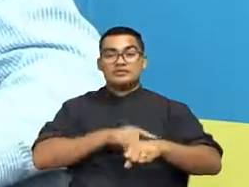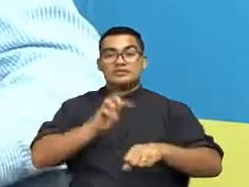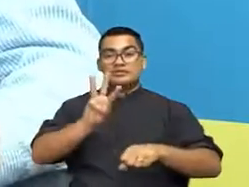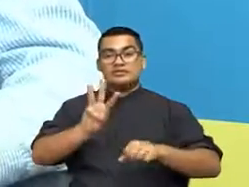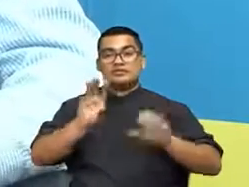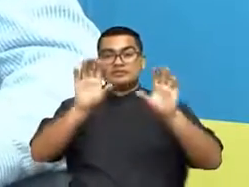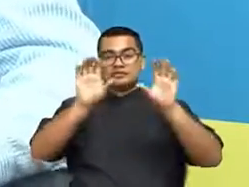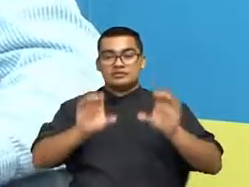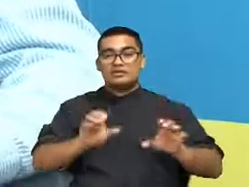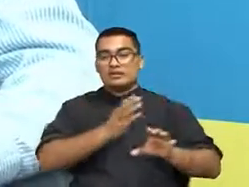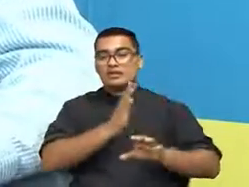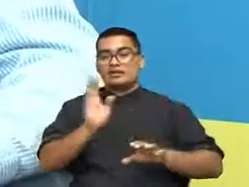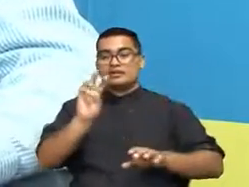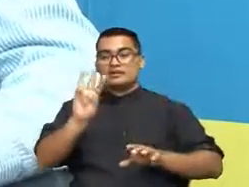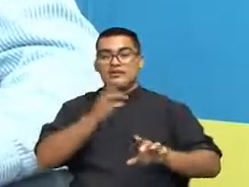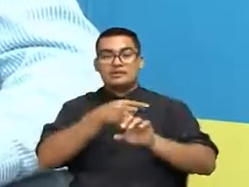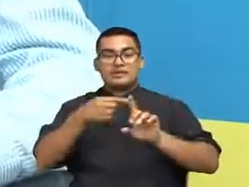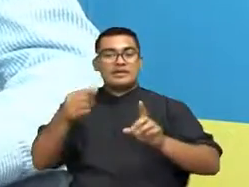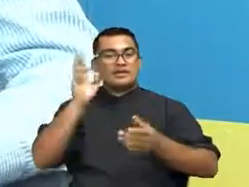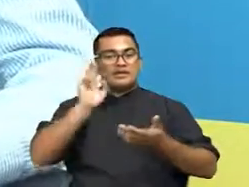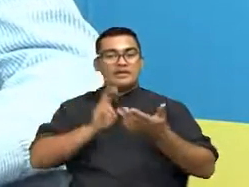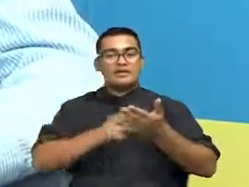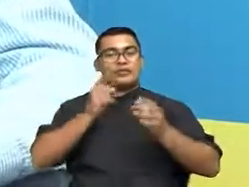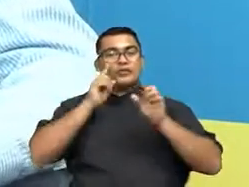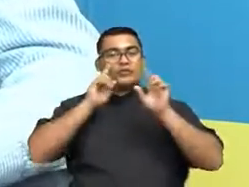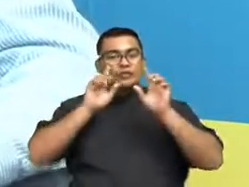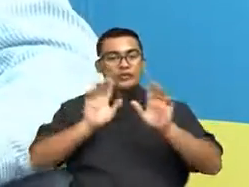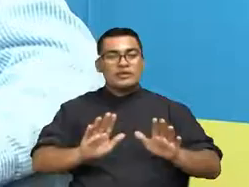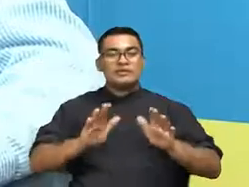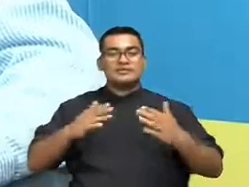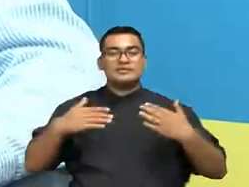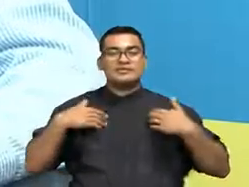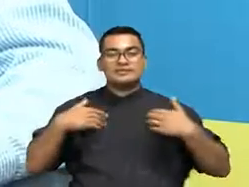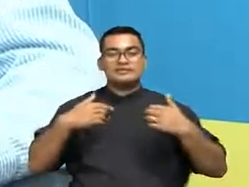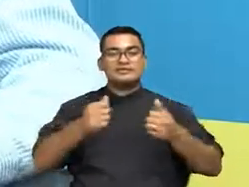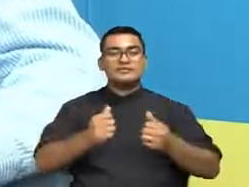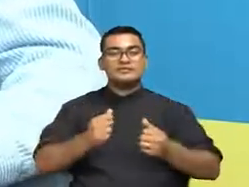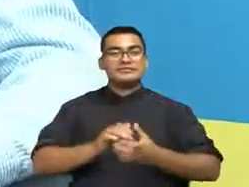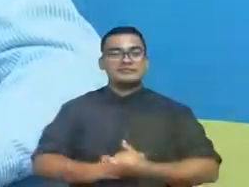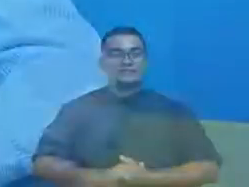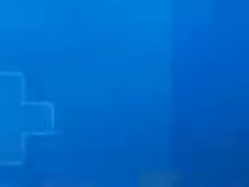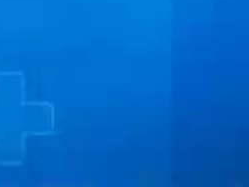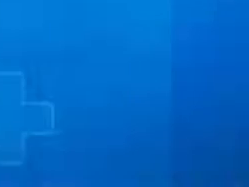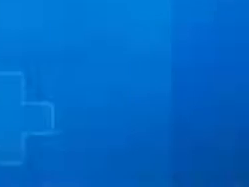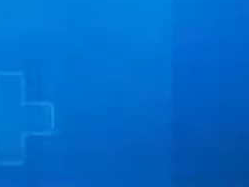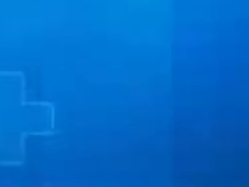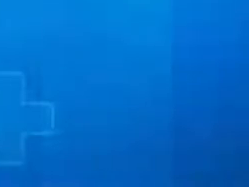a las 3:30. Recuerde, amigos televidentes, que prevenir también es salud.